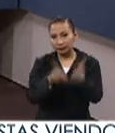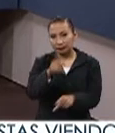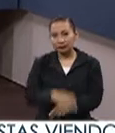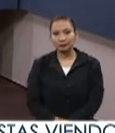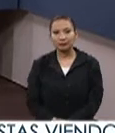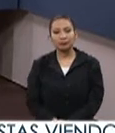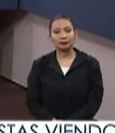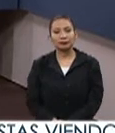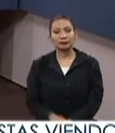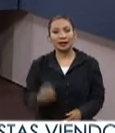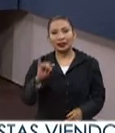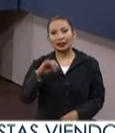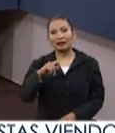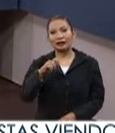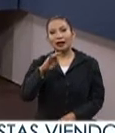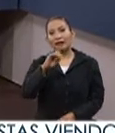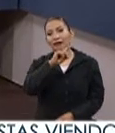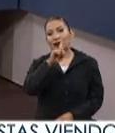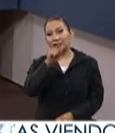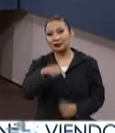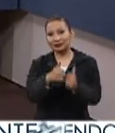comentando. Esto es Interfaz, no se vayan.